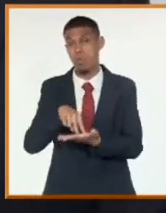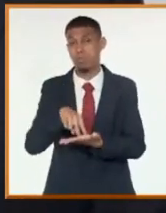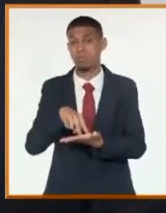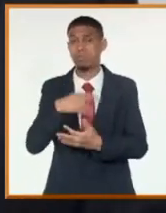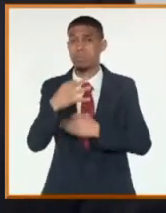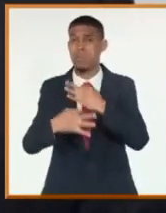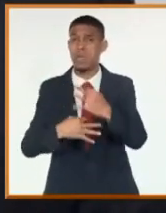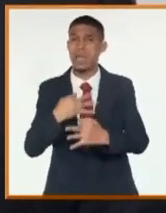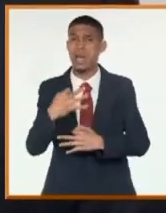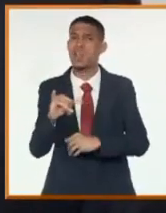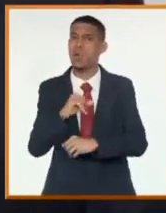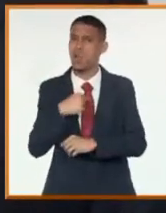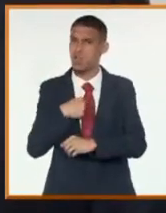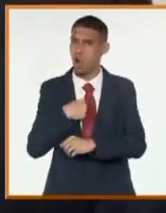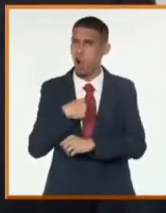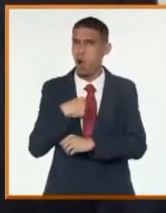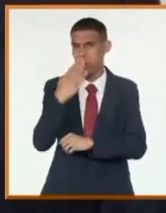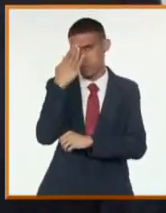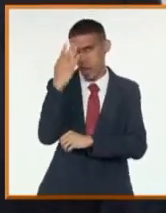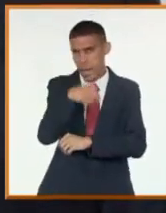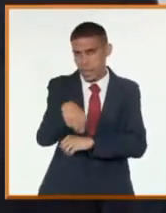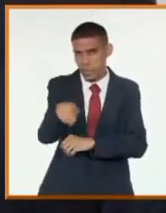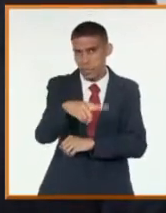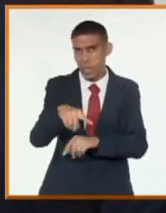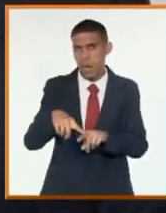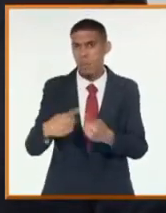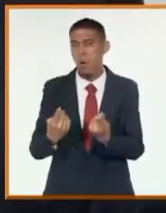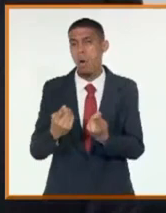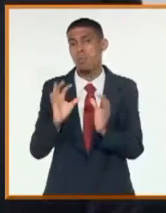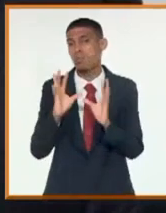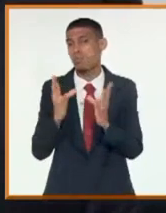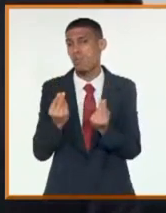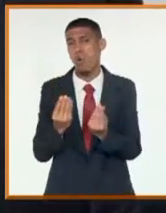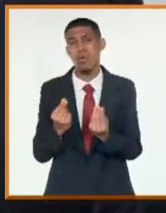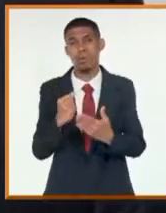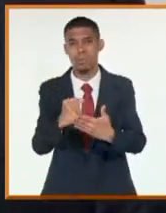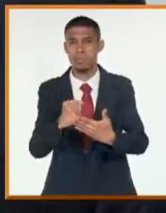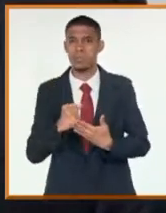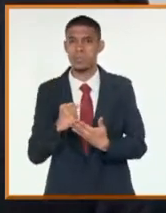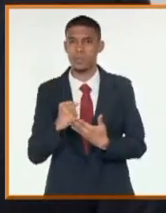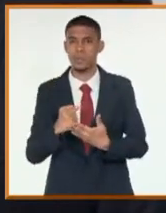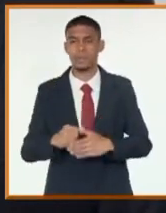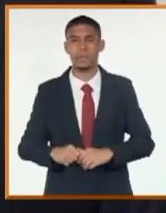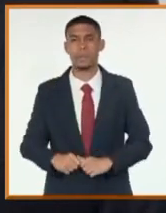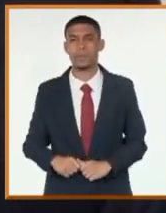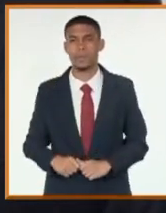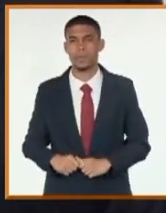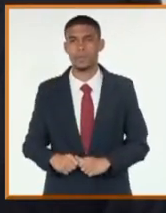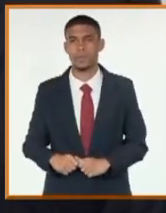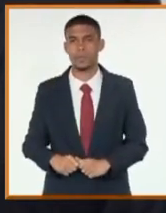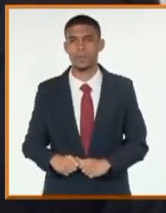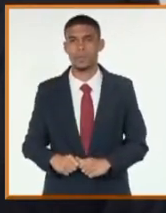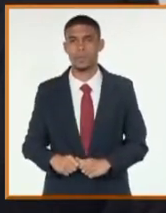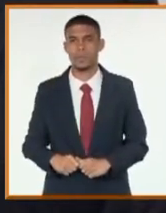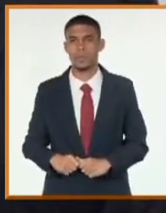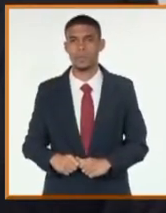y agradecer a esos sectores del pueblo norteamericano que apoyan la lucha del pueblo cubano por